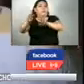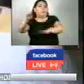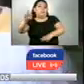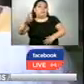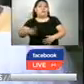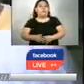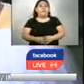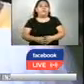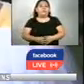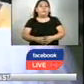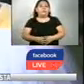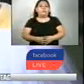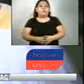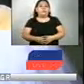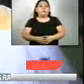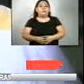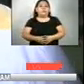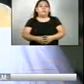pues